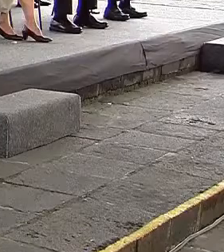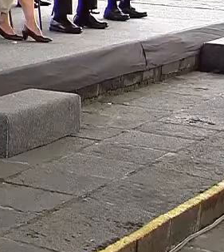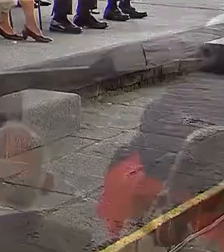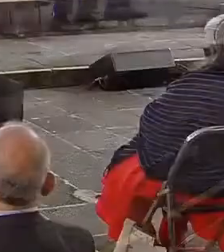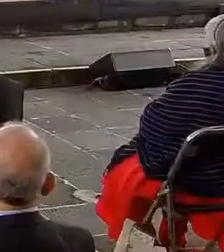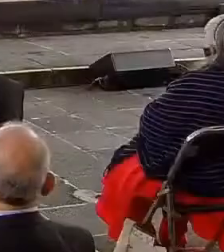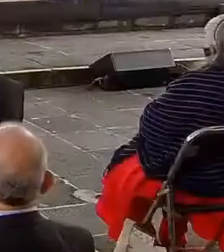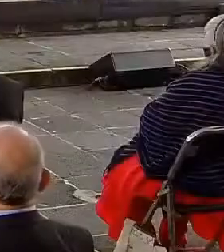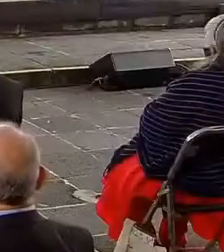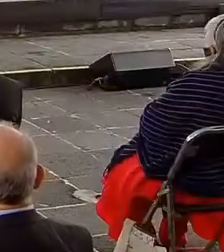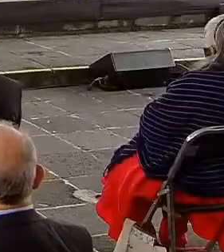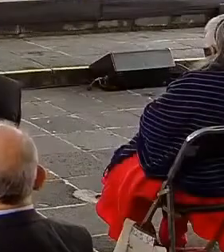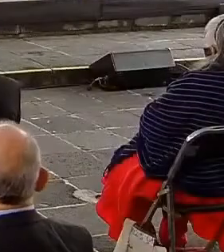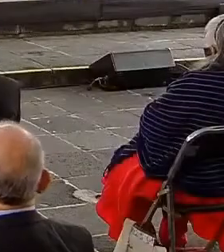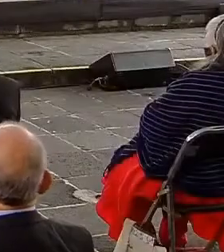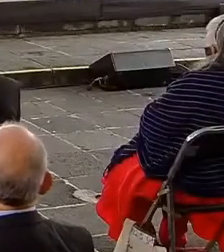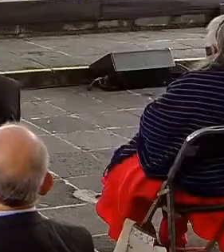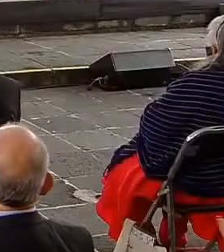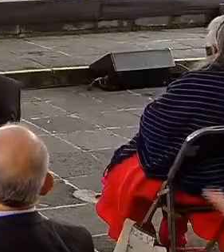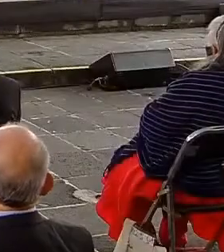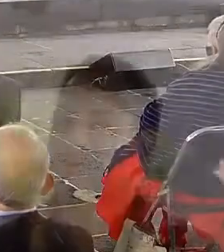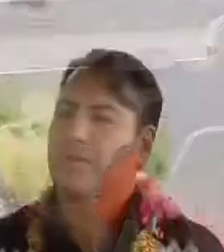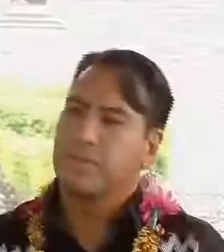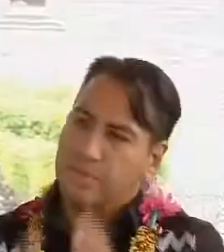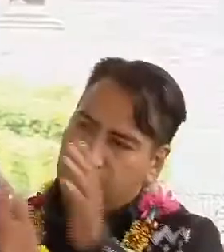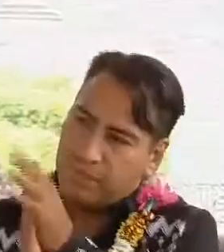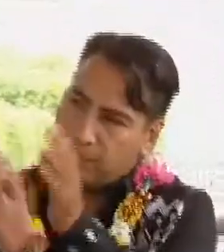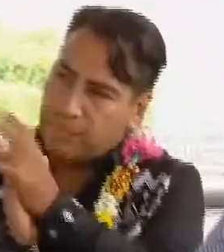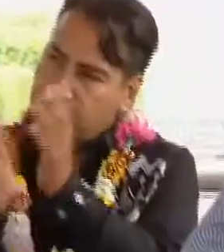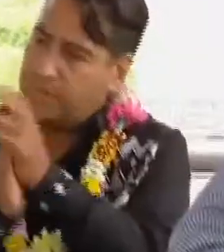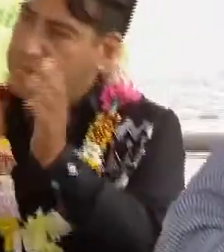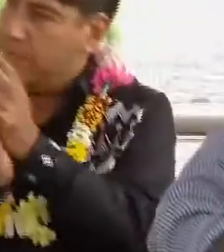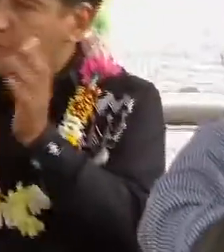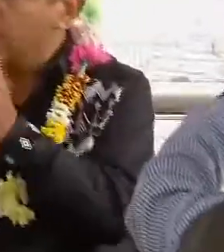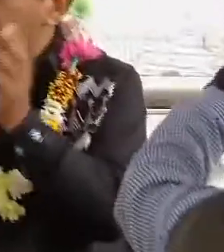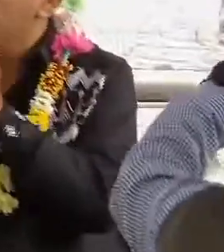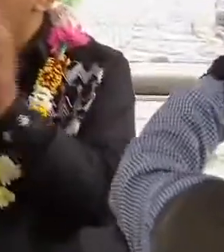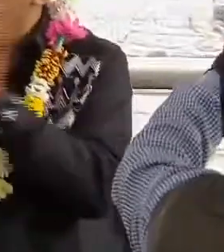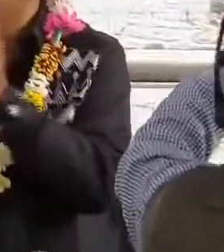Licenciado Marcelo Ebrard Casaubon, secretario de Relaciones Exteriores.